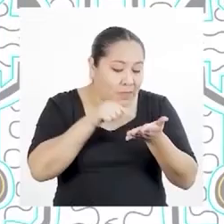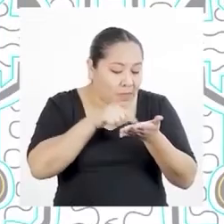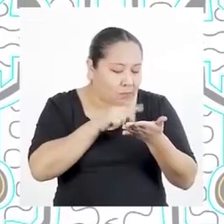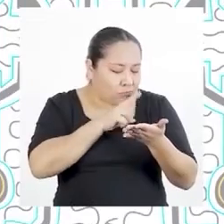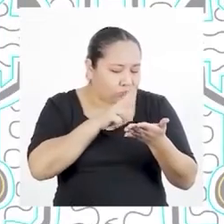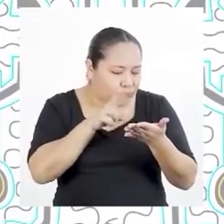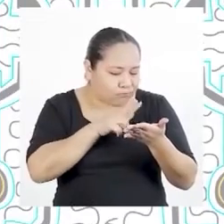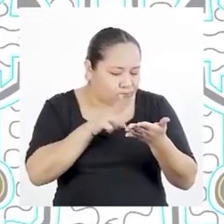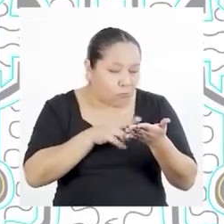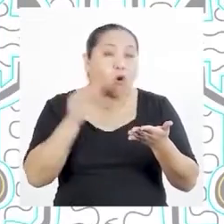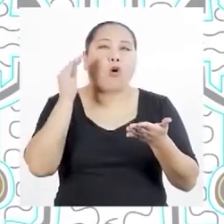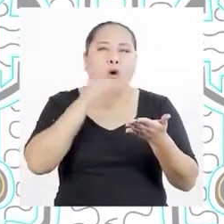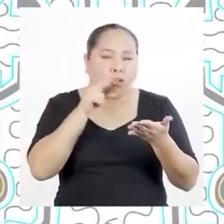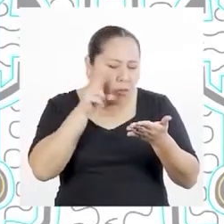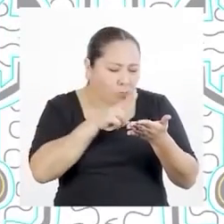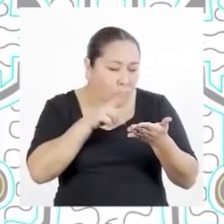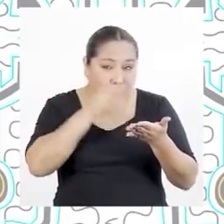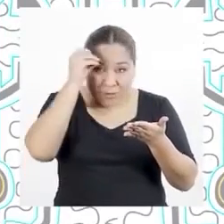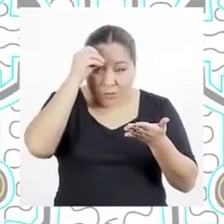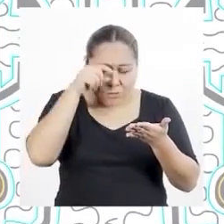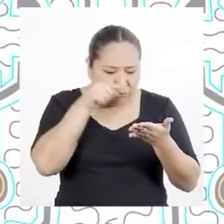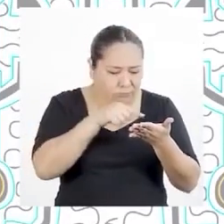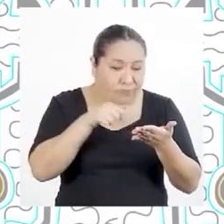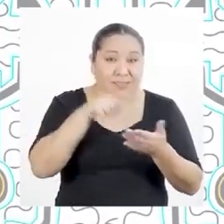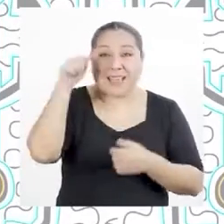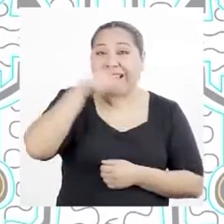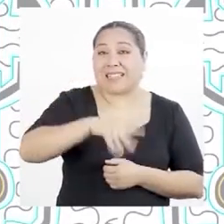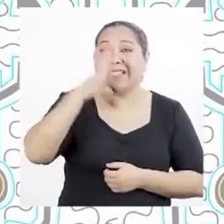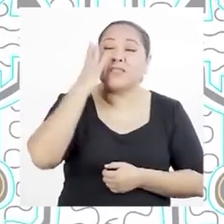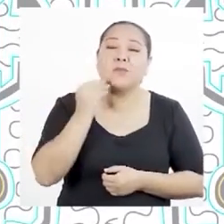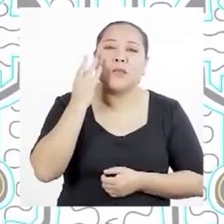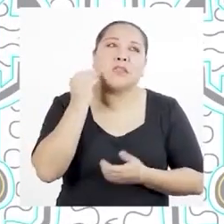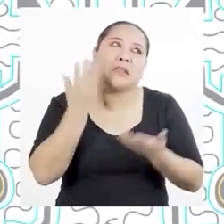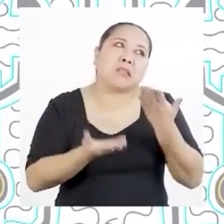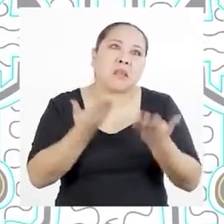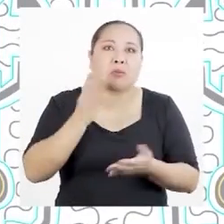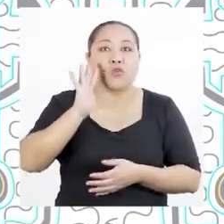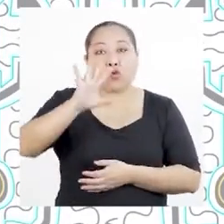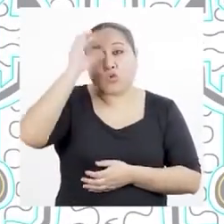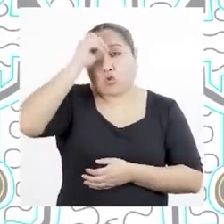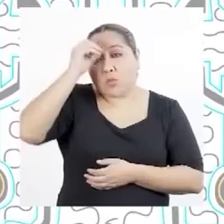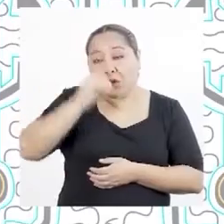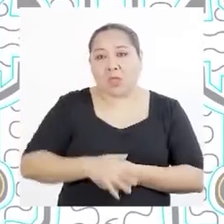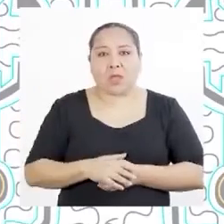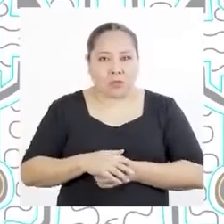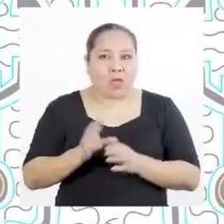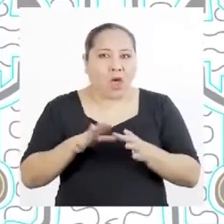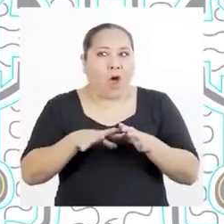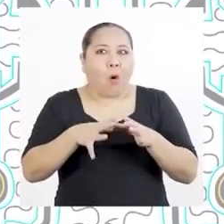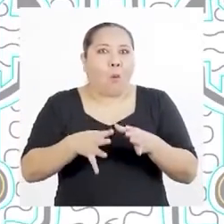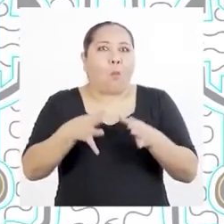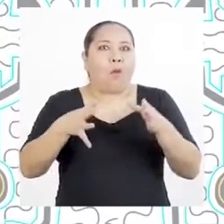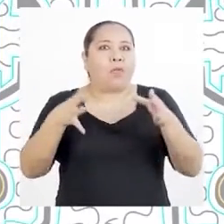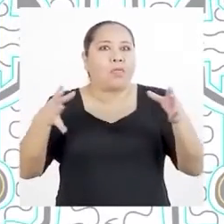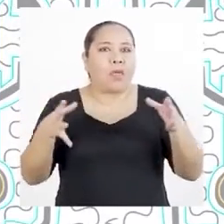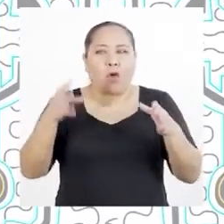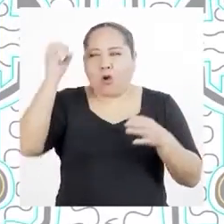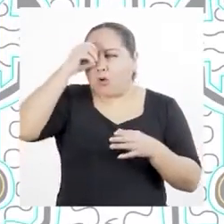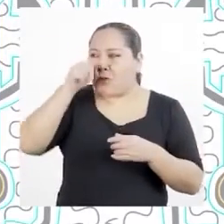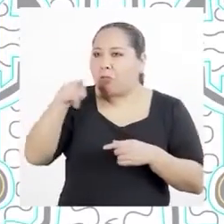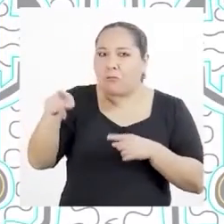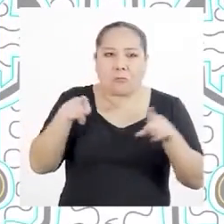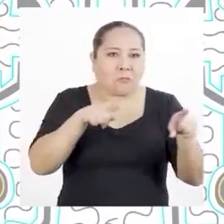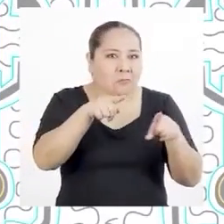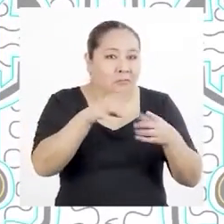nuevamente sus opiniones escritas, porque a partir de esta experiencia es posible que sus opiniones se hayan enriquecido más con la opinión de los